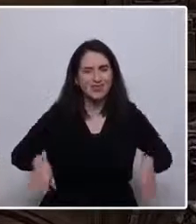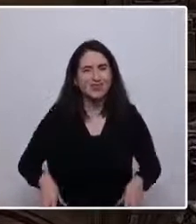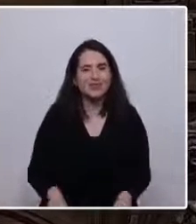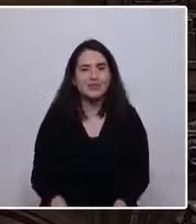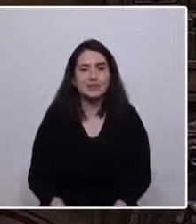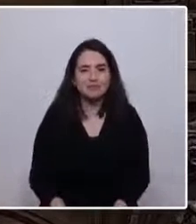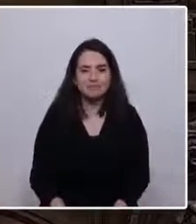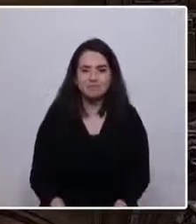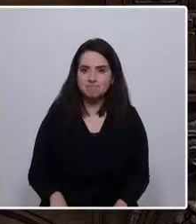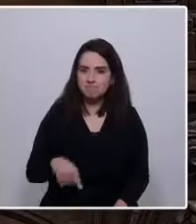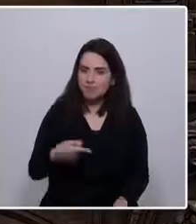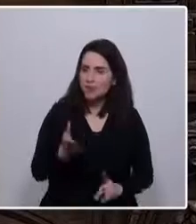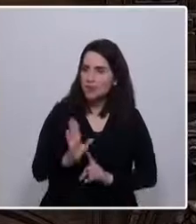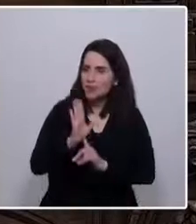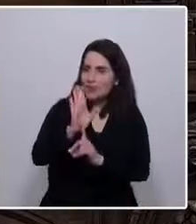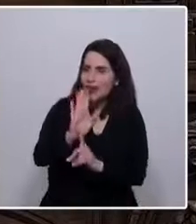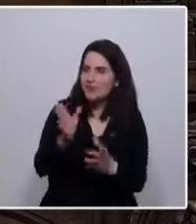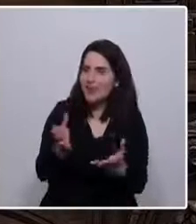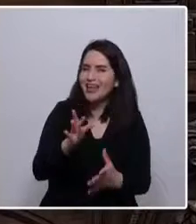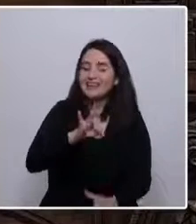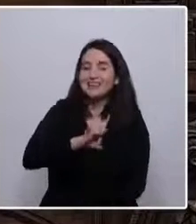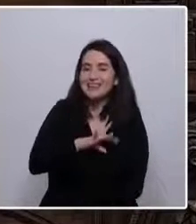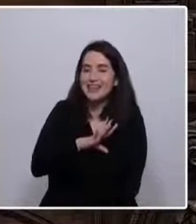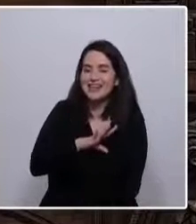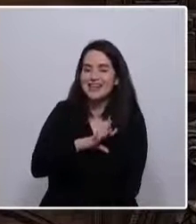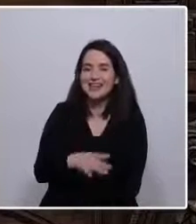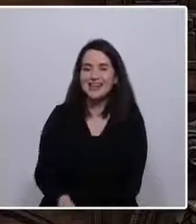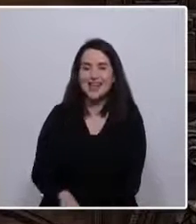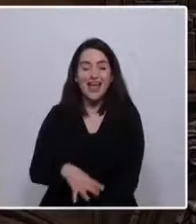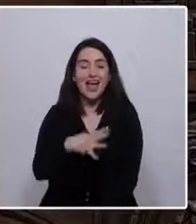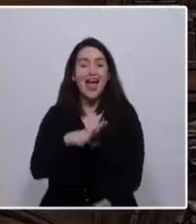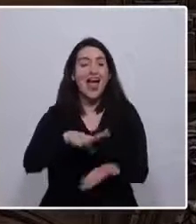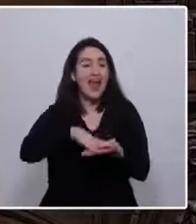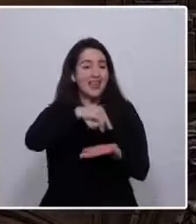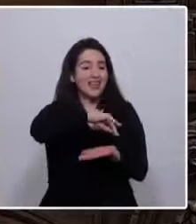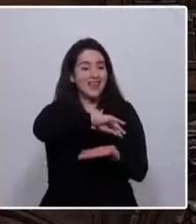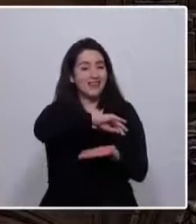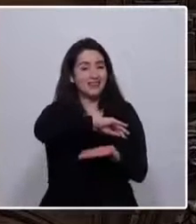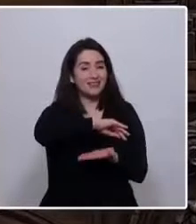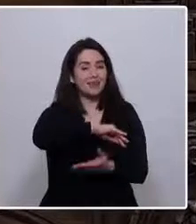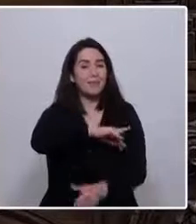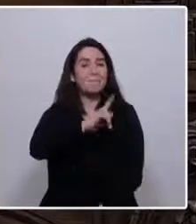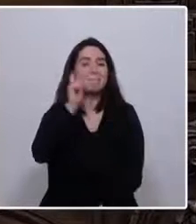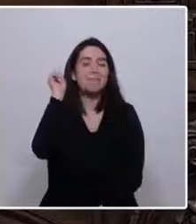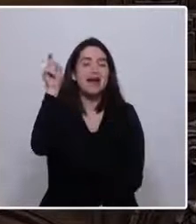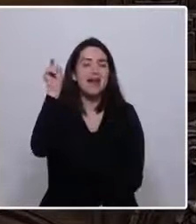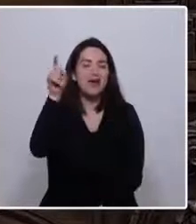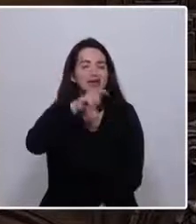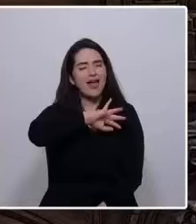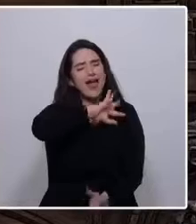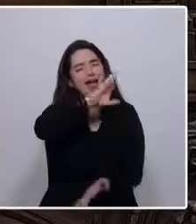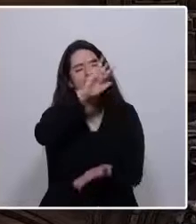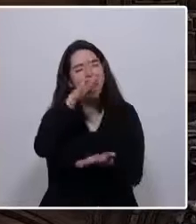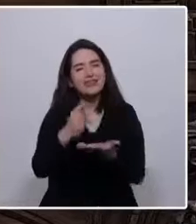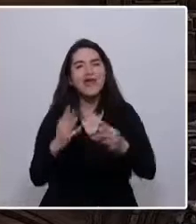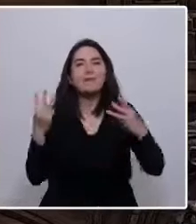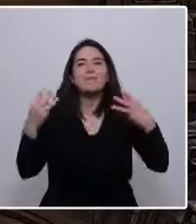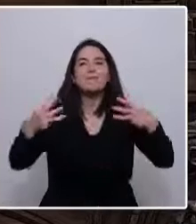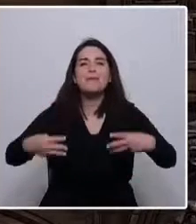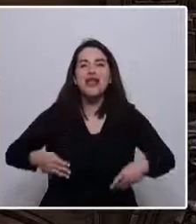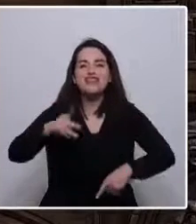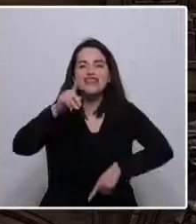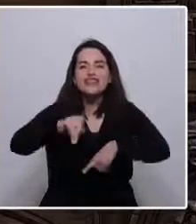de un chile que viene de arica parinacota hasta magallanes y la tierra del